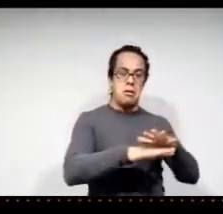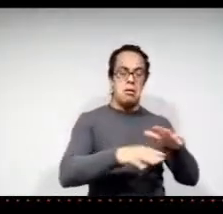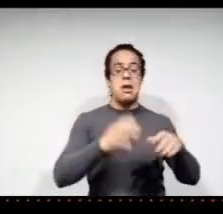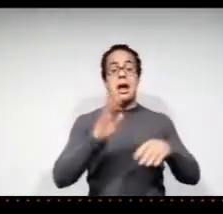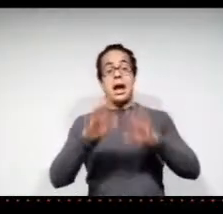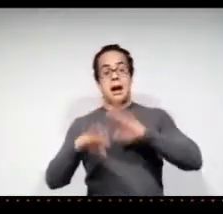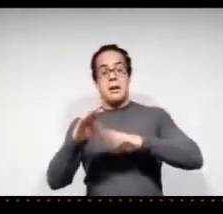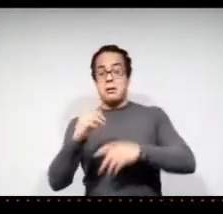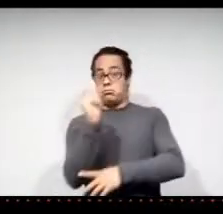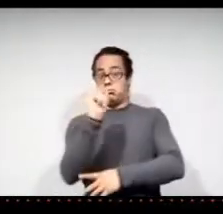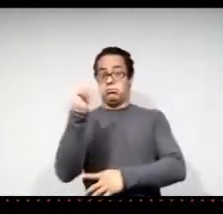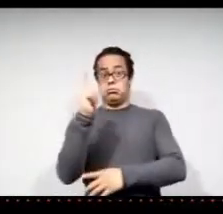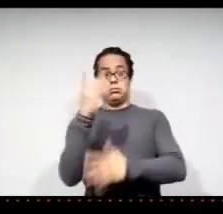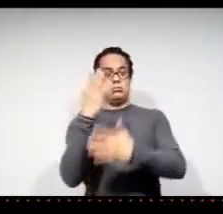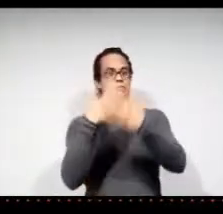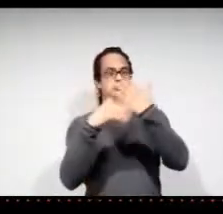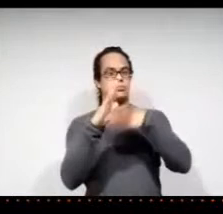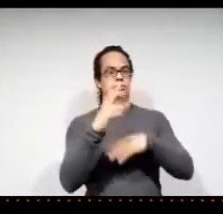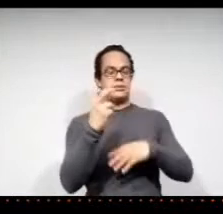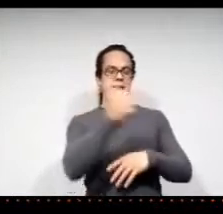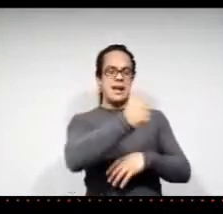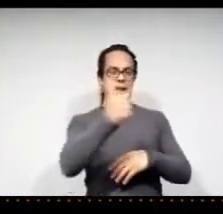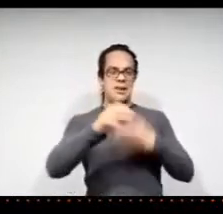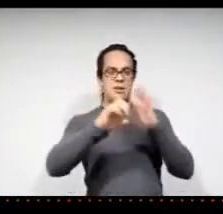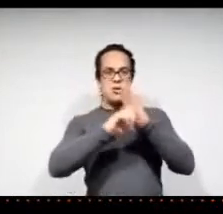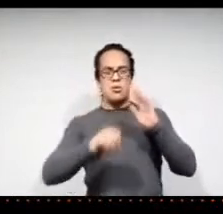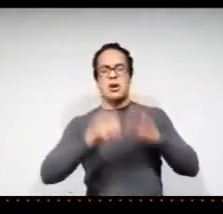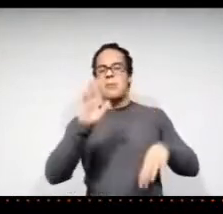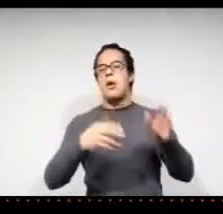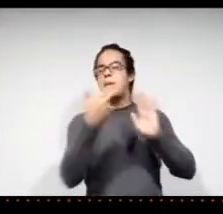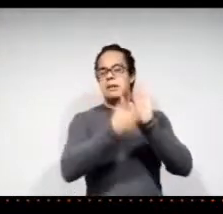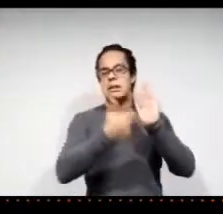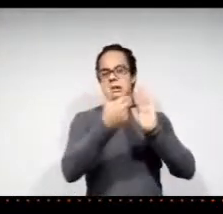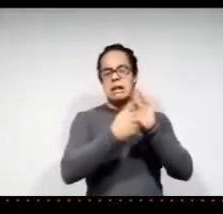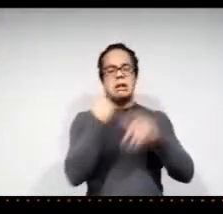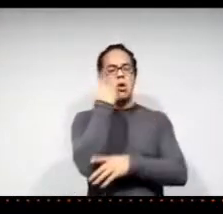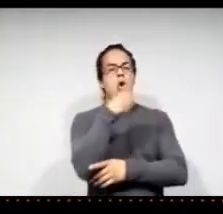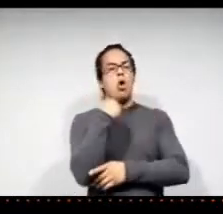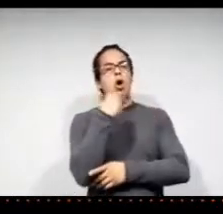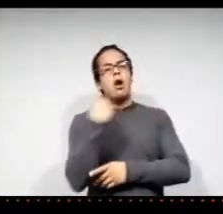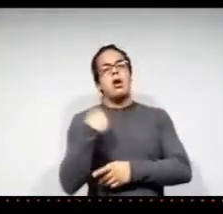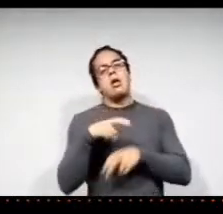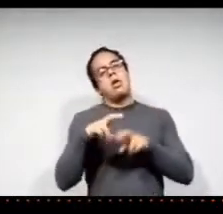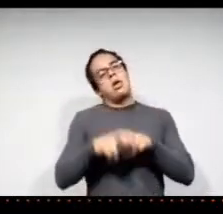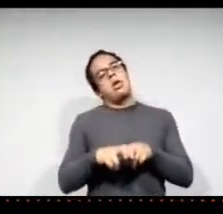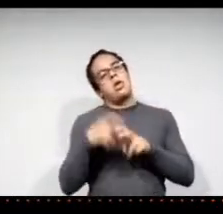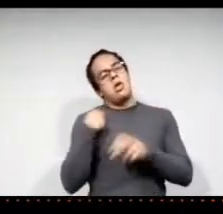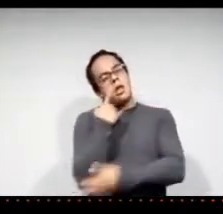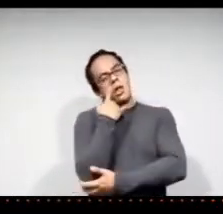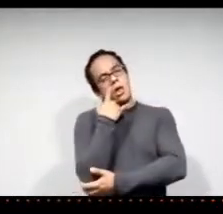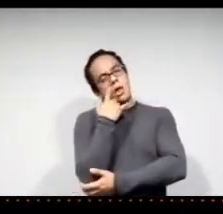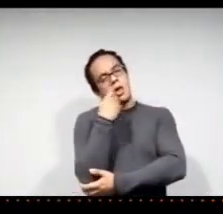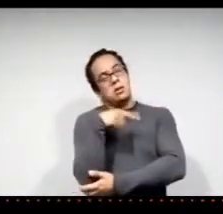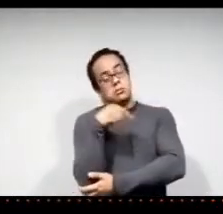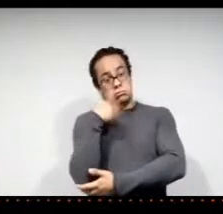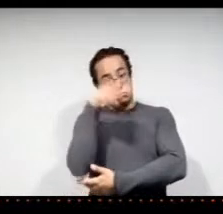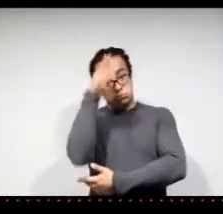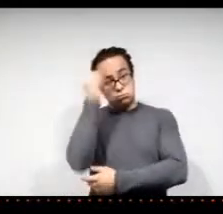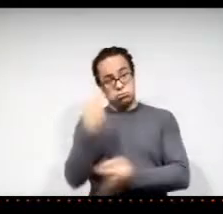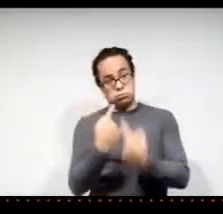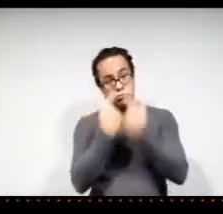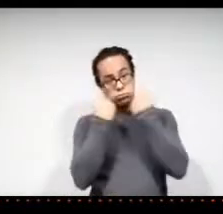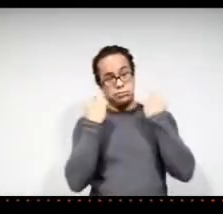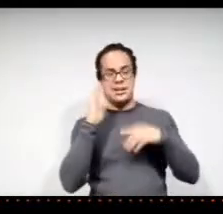continua que te cuenta pues, las horas en las que estás sentado, ¿verdad? Y no necesariamente hay una evaluación. Hay muchos tipos de educación presencial.